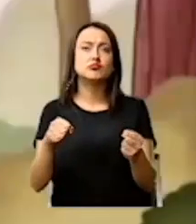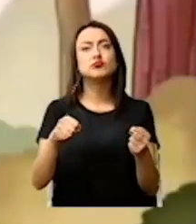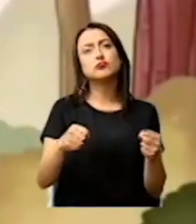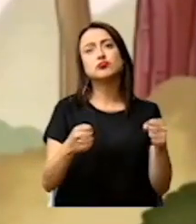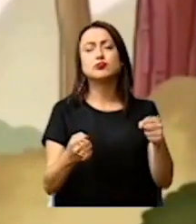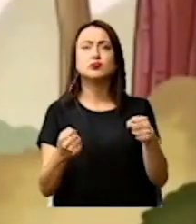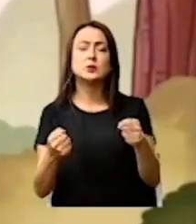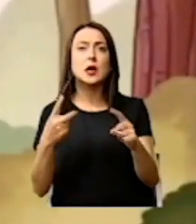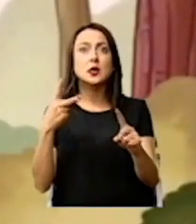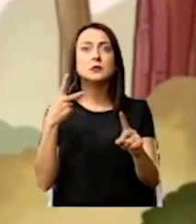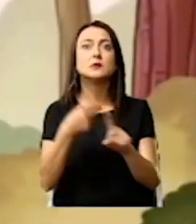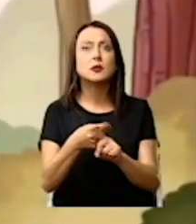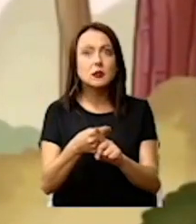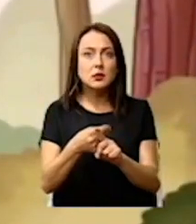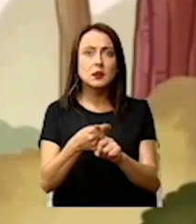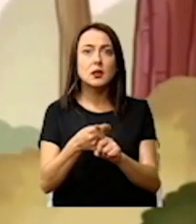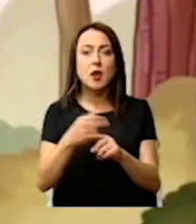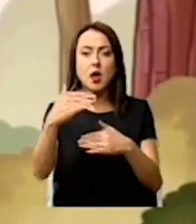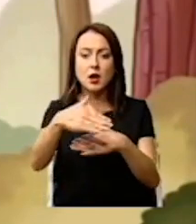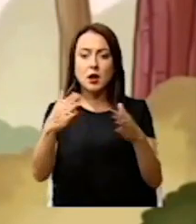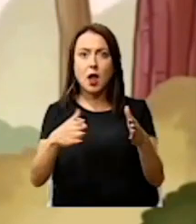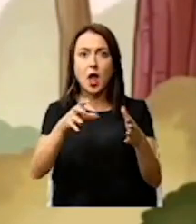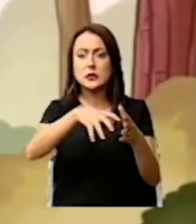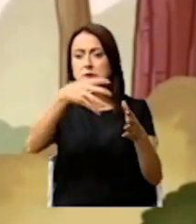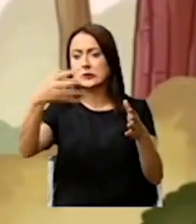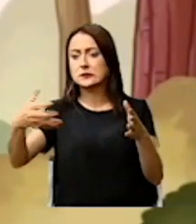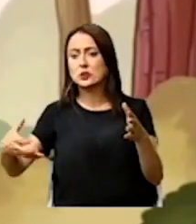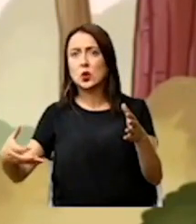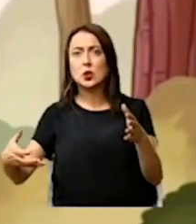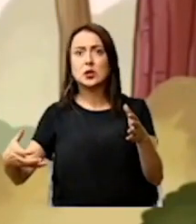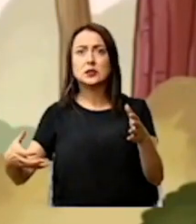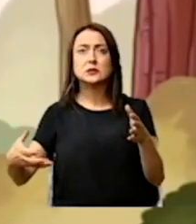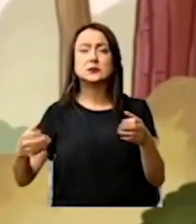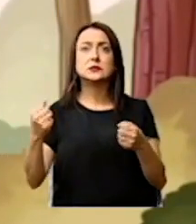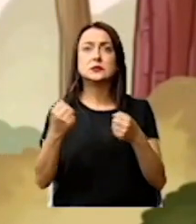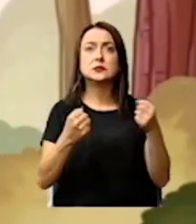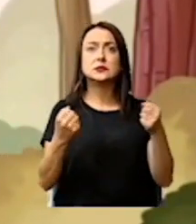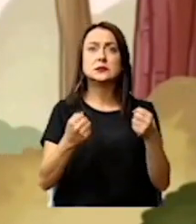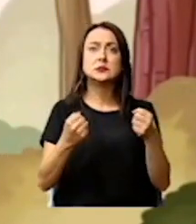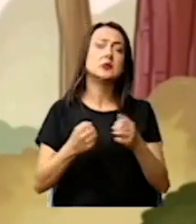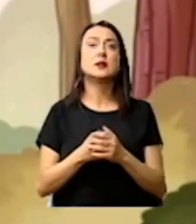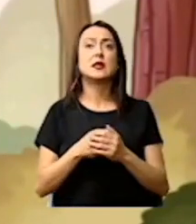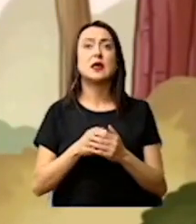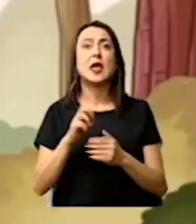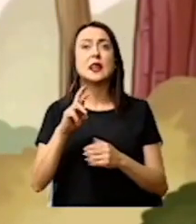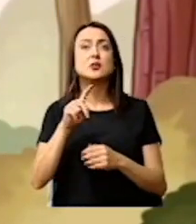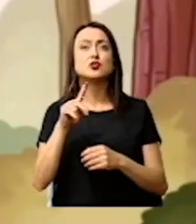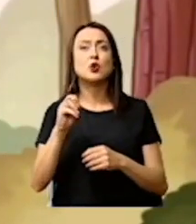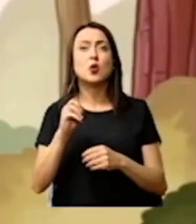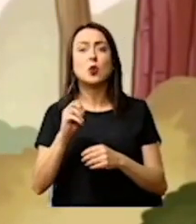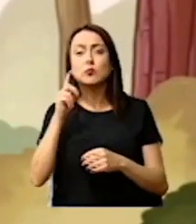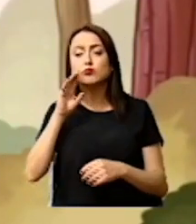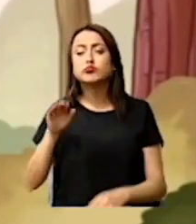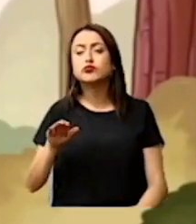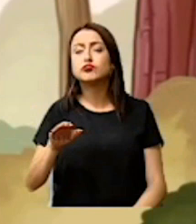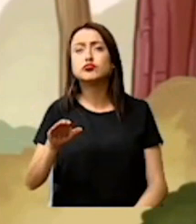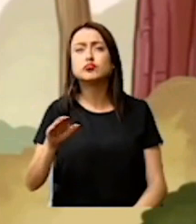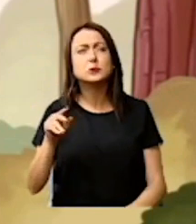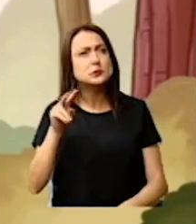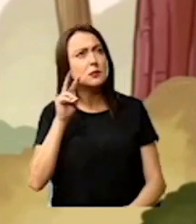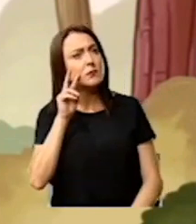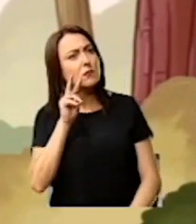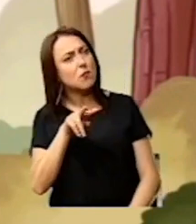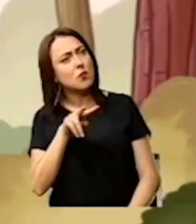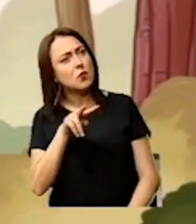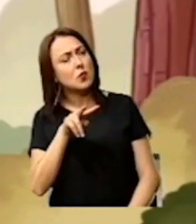Por accidente, una caja se cayó del camión. Erizo, que casualmente caminaba por allí, la vio